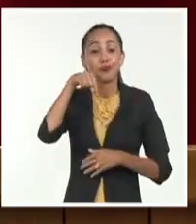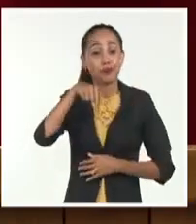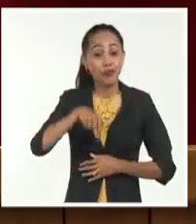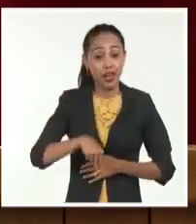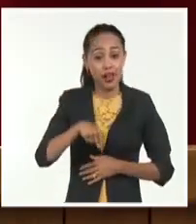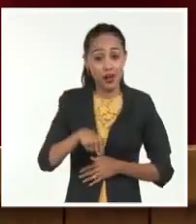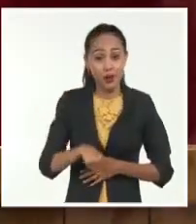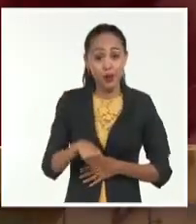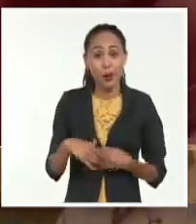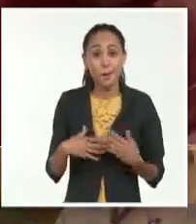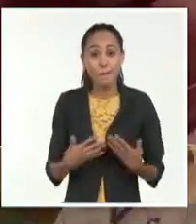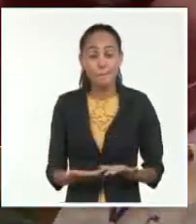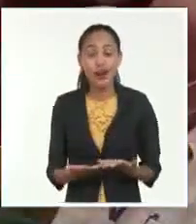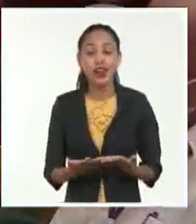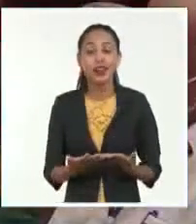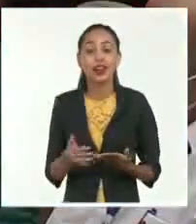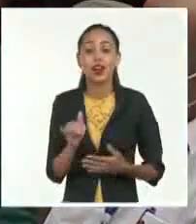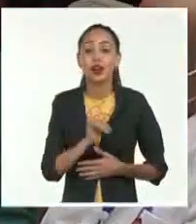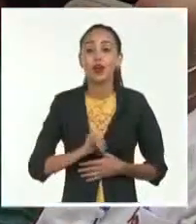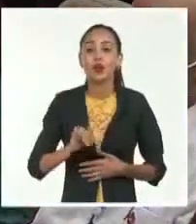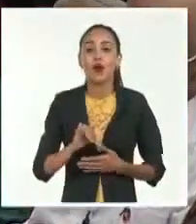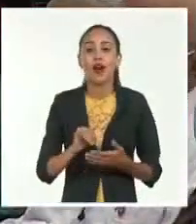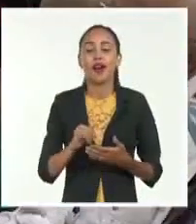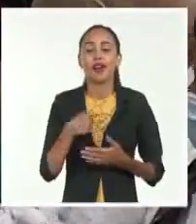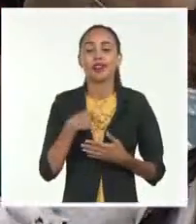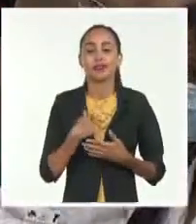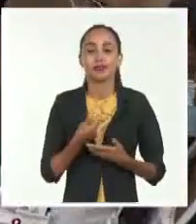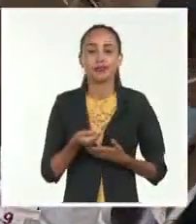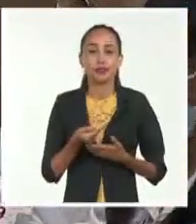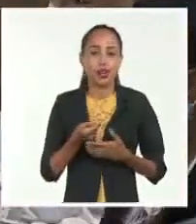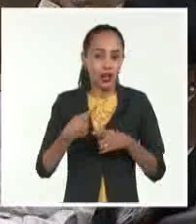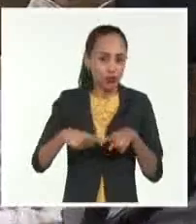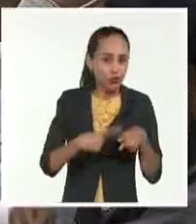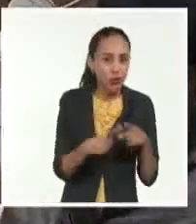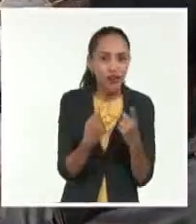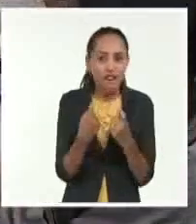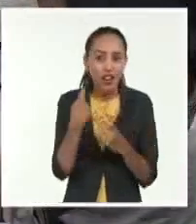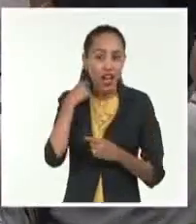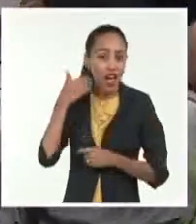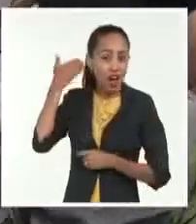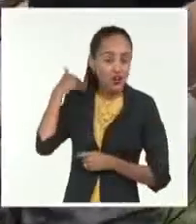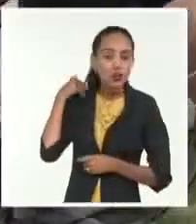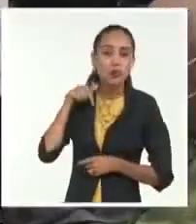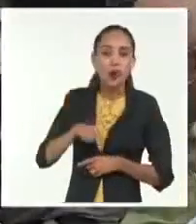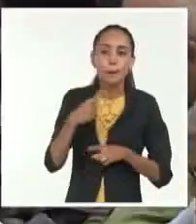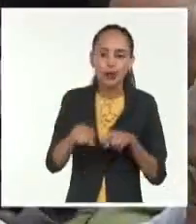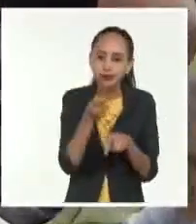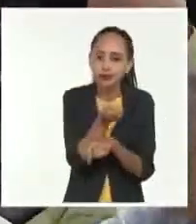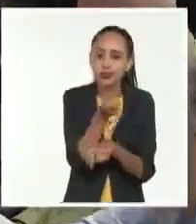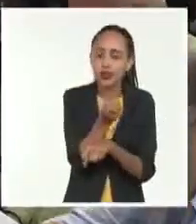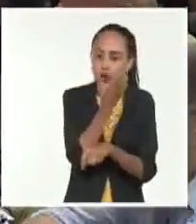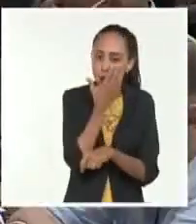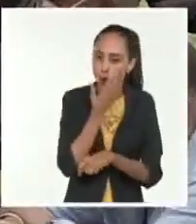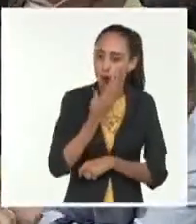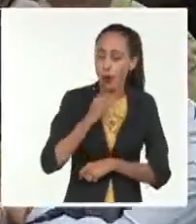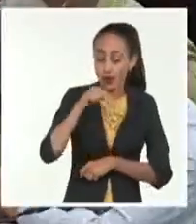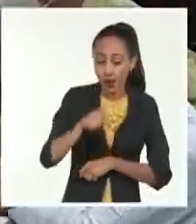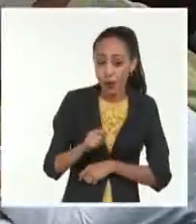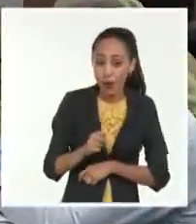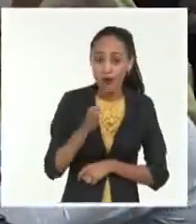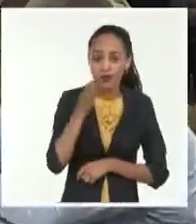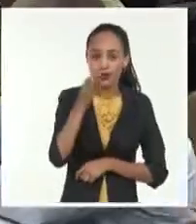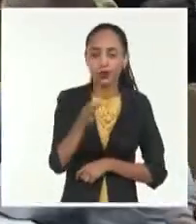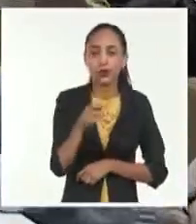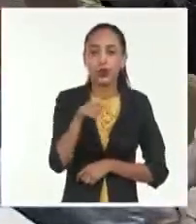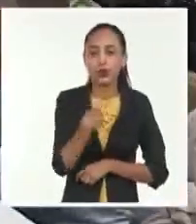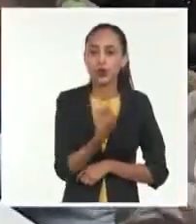presente para saldar las deudas del pasado y educar a las generaciones del futuro. Ganamos como